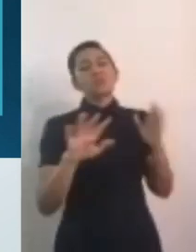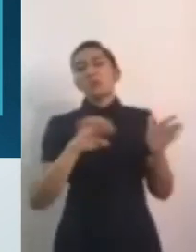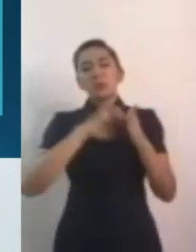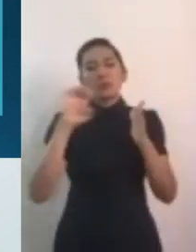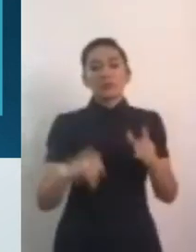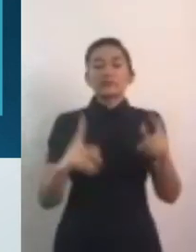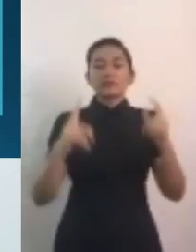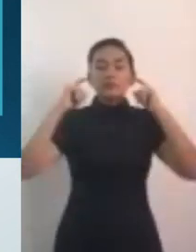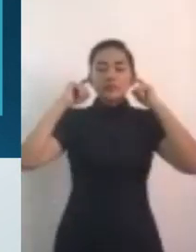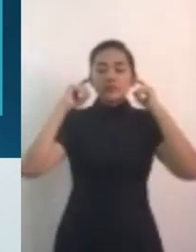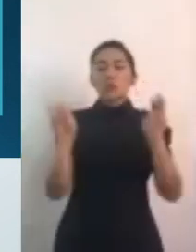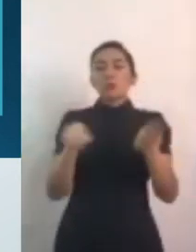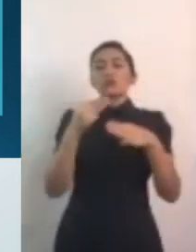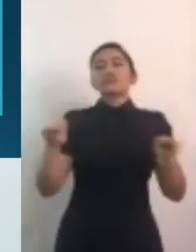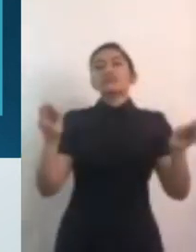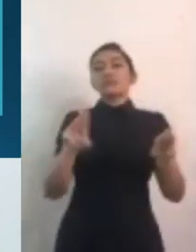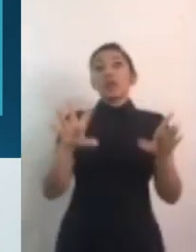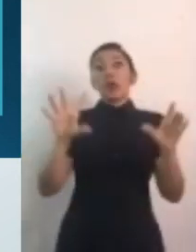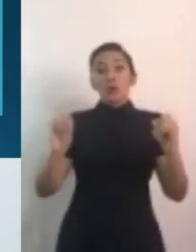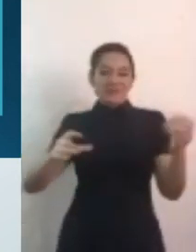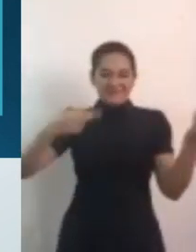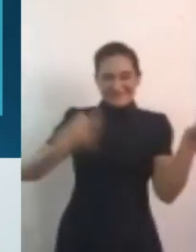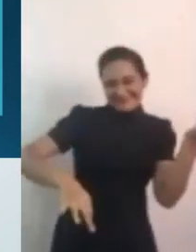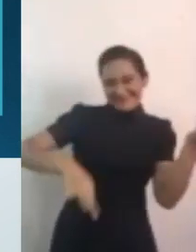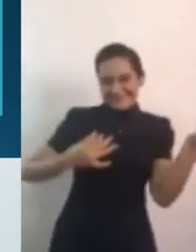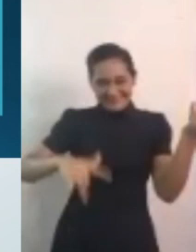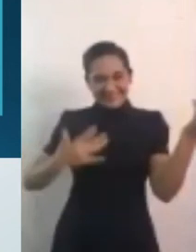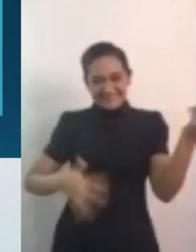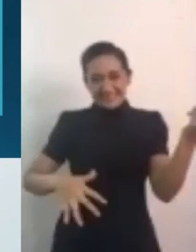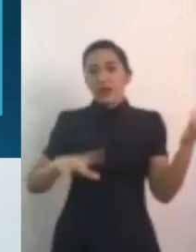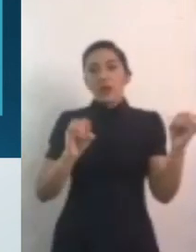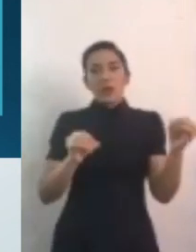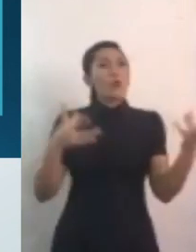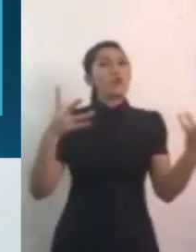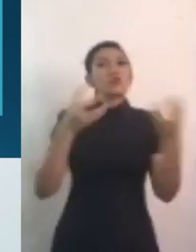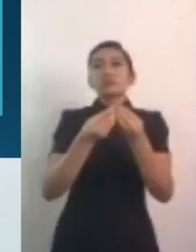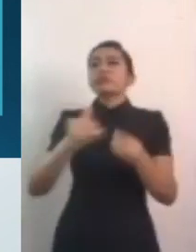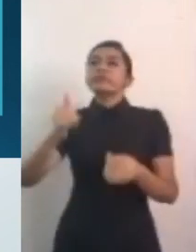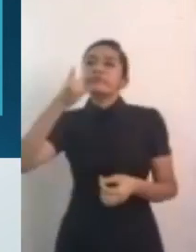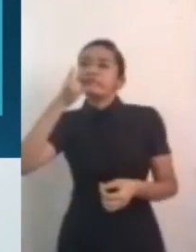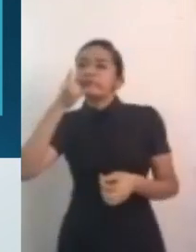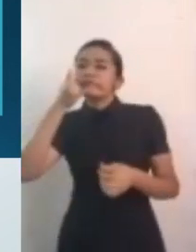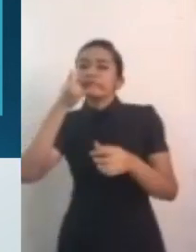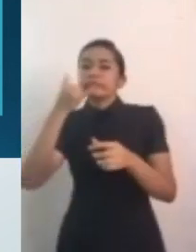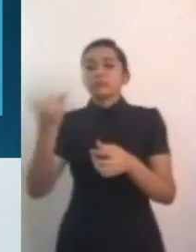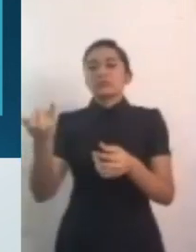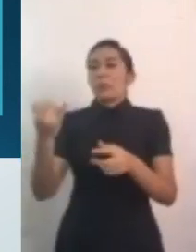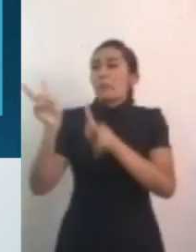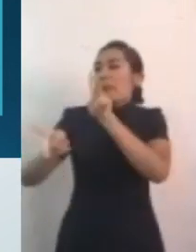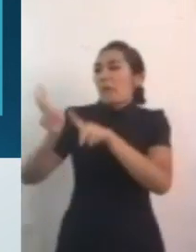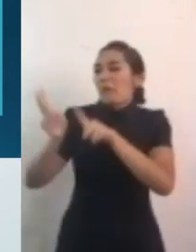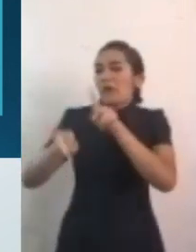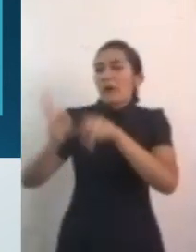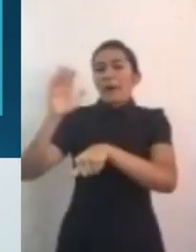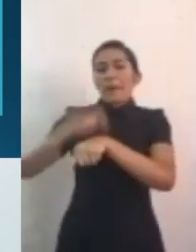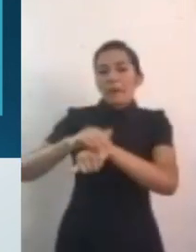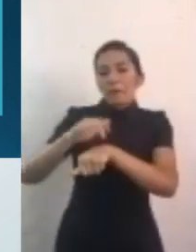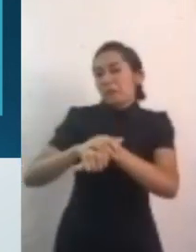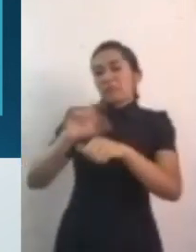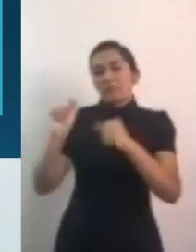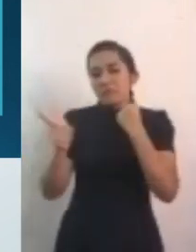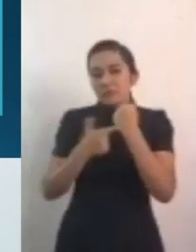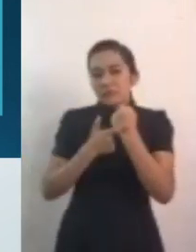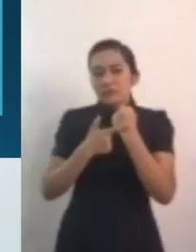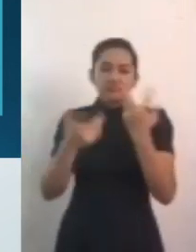un instrumento, ponerse a leer, tener una conversación telefónica con un pariente o con un amigo. Y entonces, ¿qué